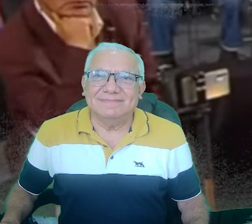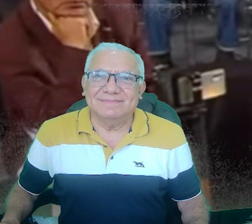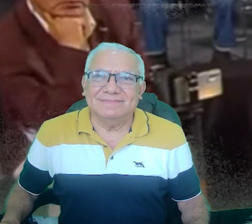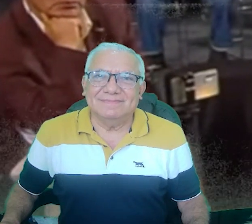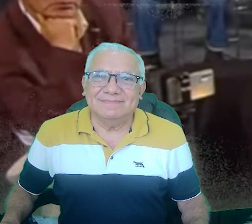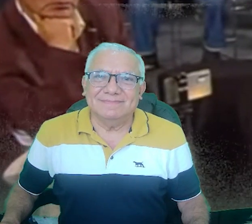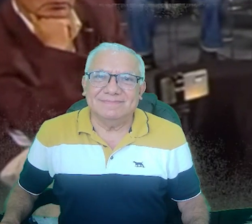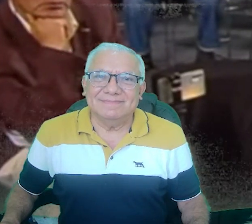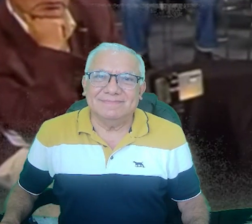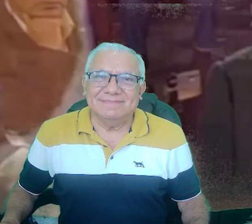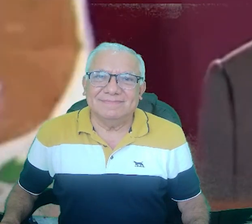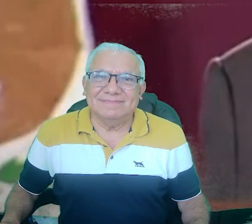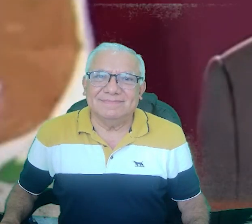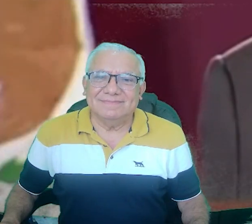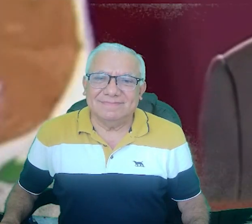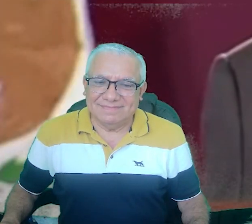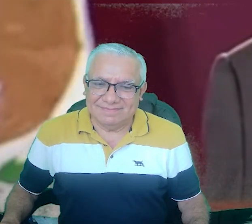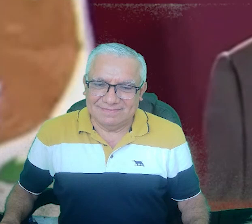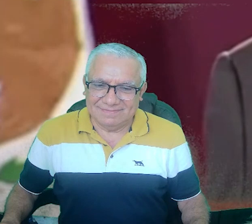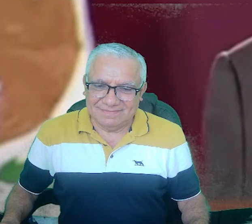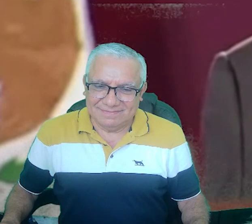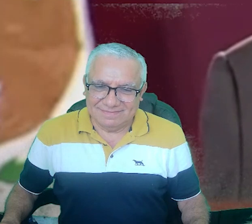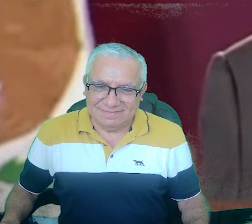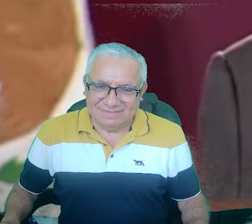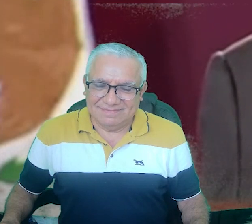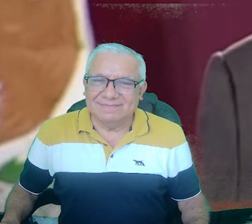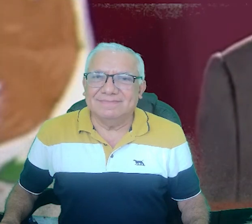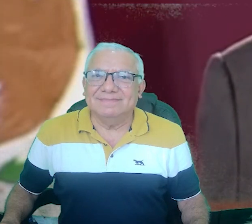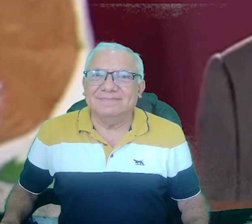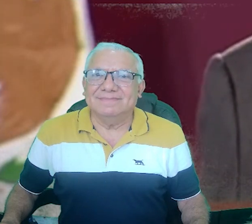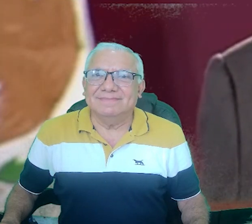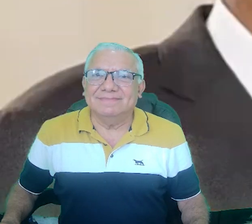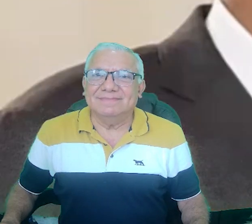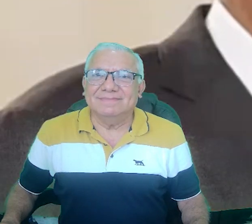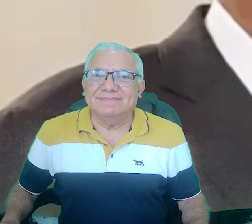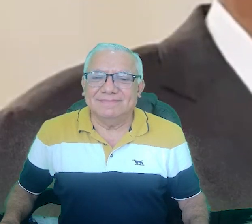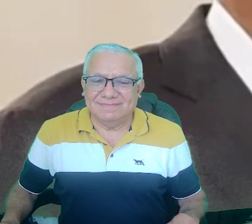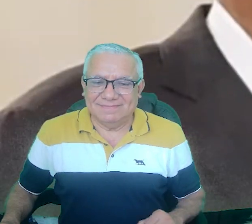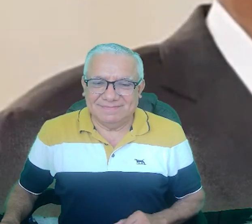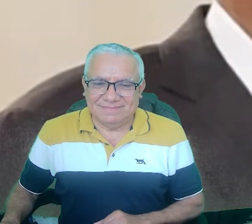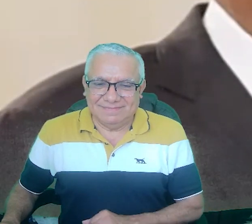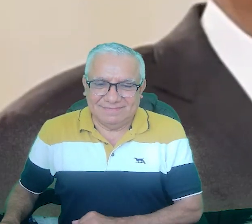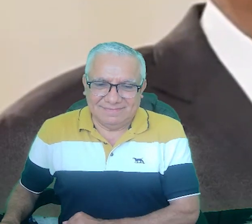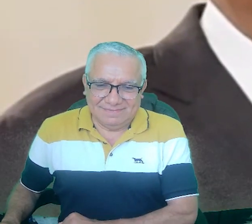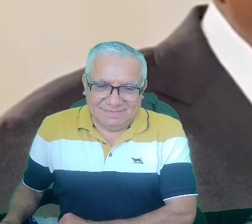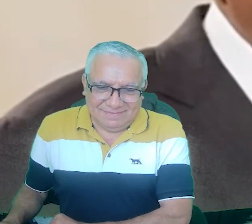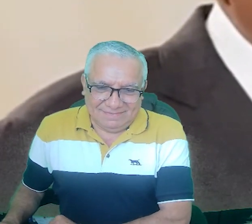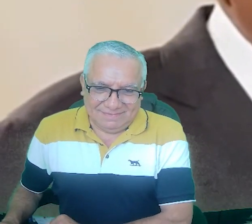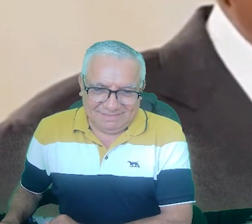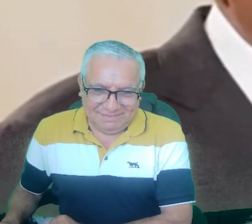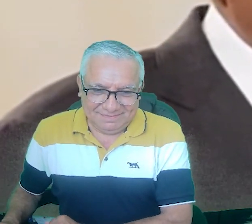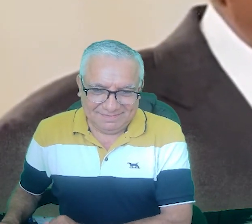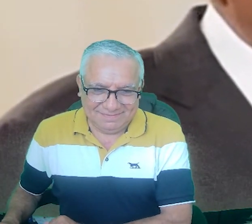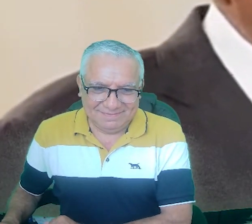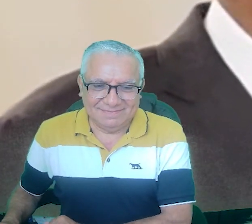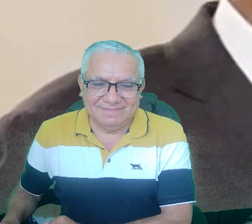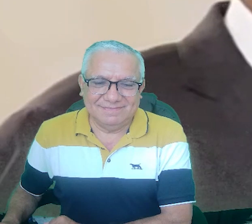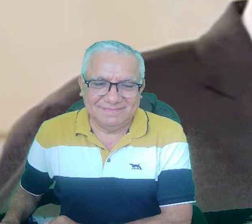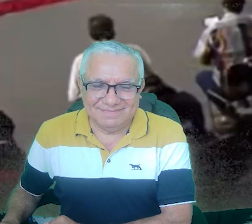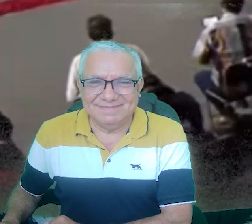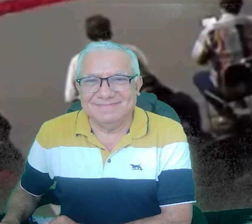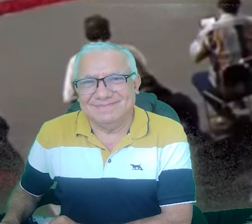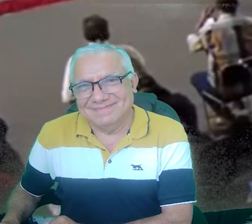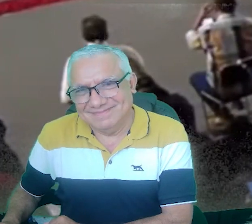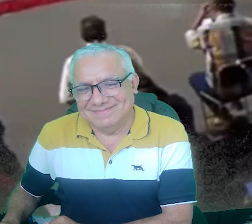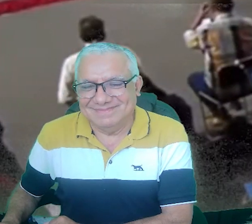el Washington Post han hecho reportajes sobre Calderón y García Luna, el New York Times, el Wall